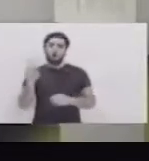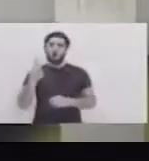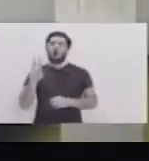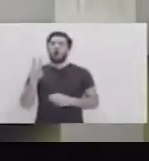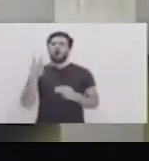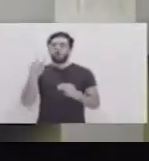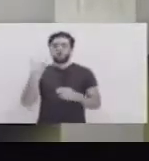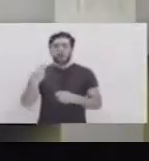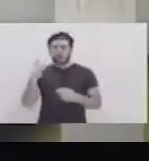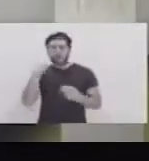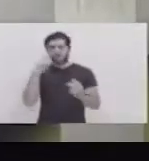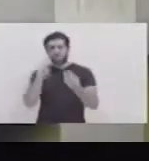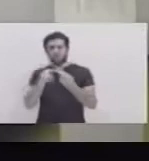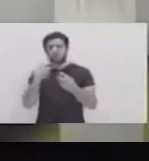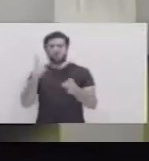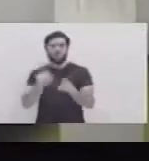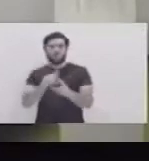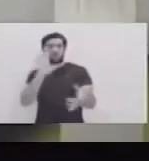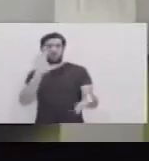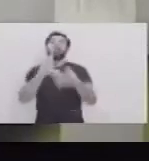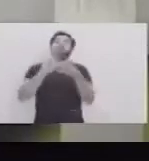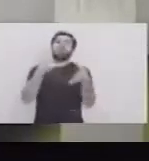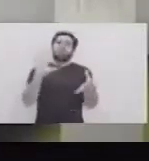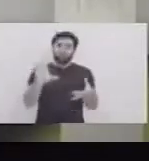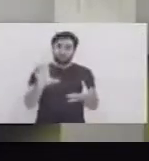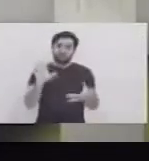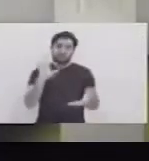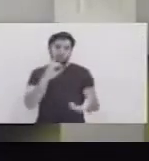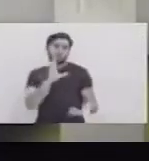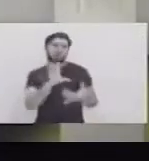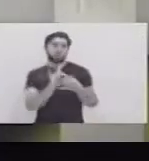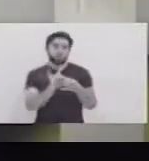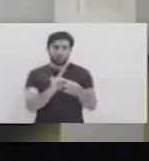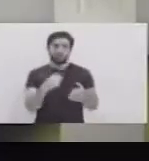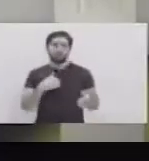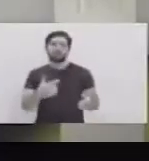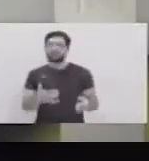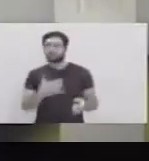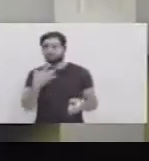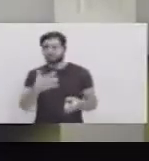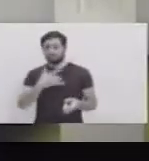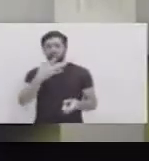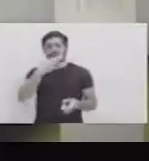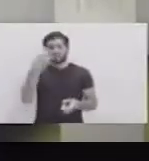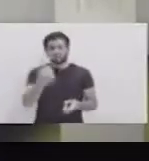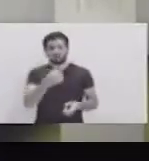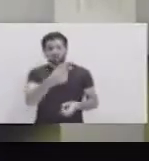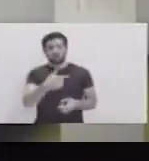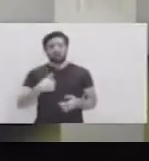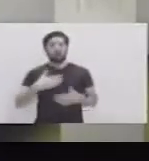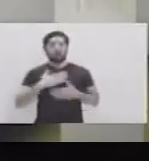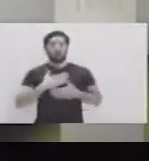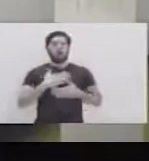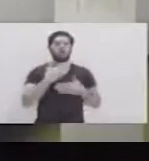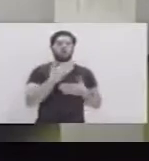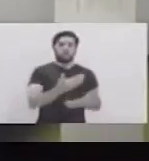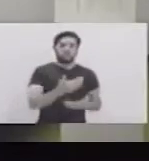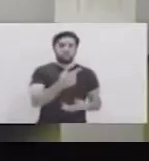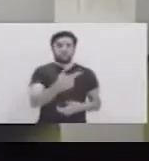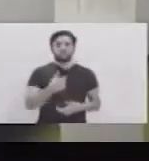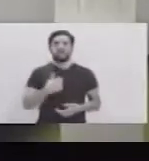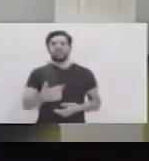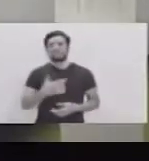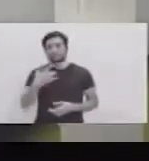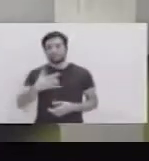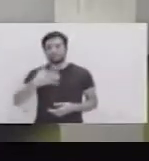hace 2 meses, pero hicimos como clic, por decirte algo, ¿verdad? Entonces, es aquella persona con la que sentimos realmente confianza,